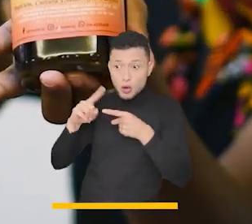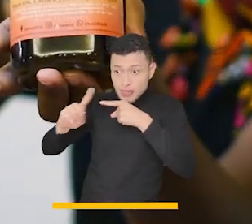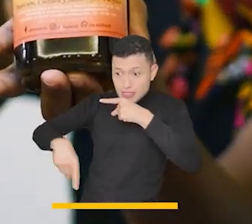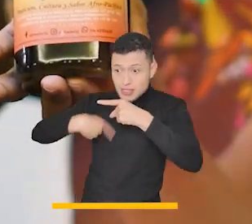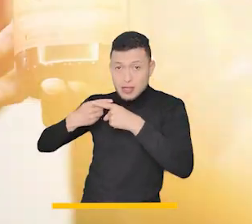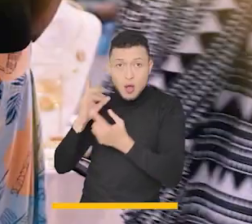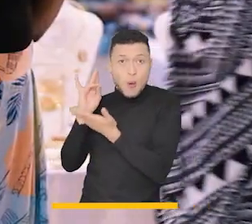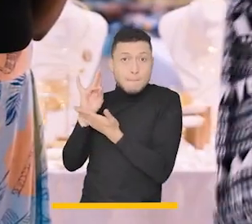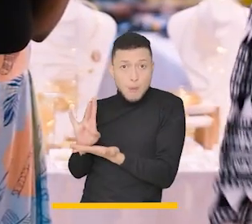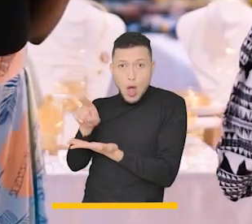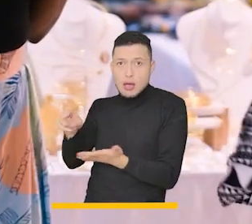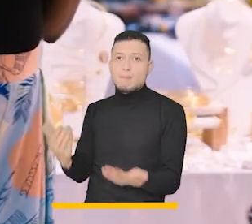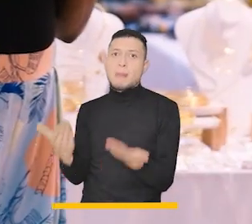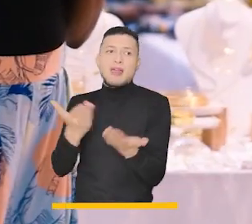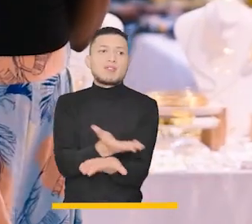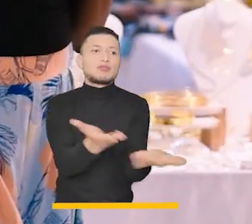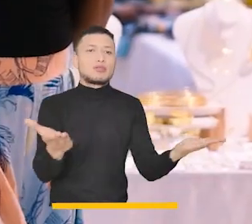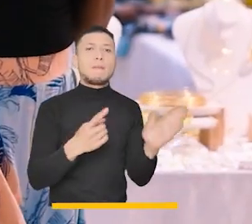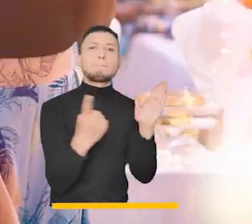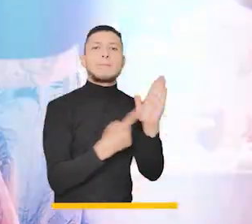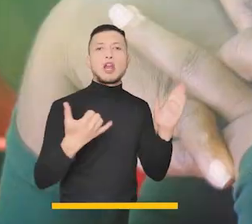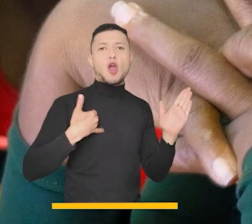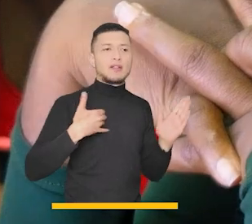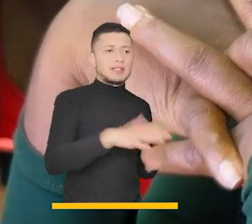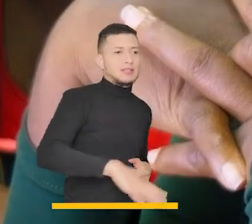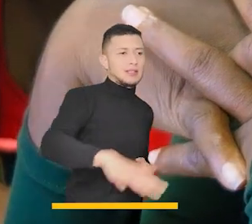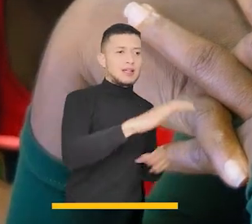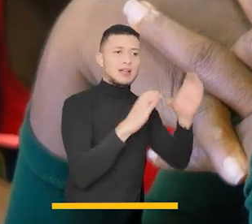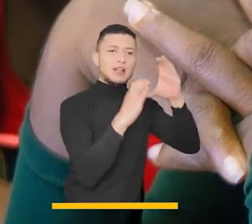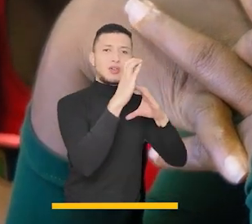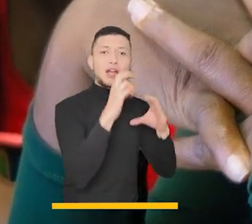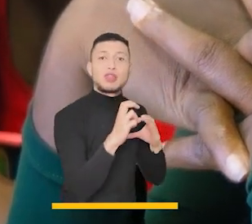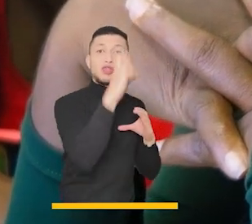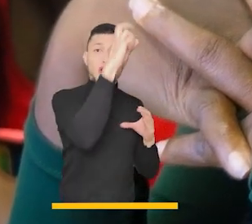que a través de su modelo de economía circular beneficie a